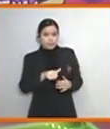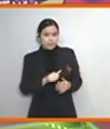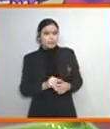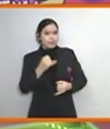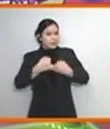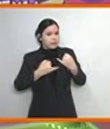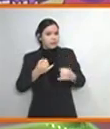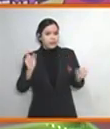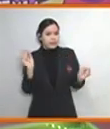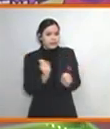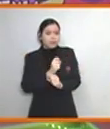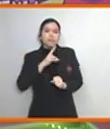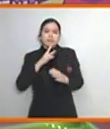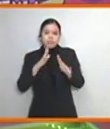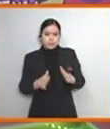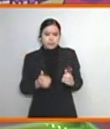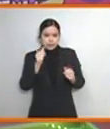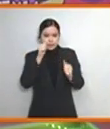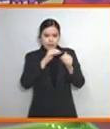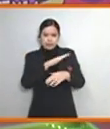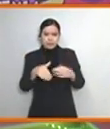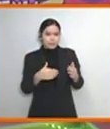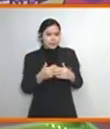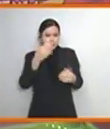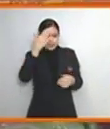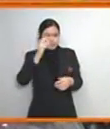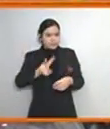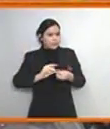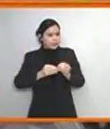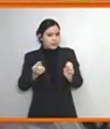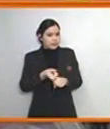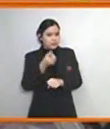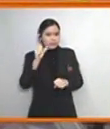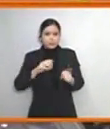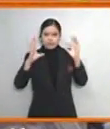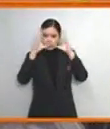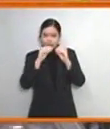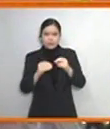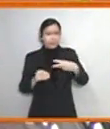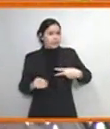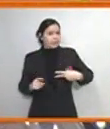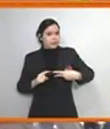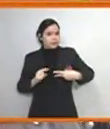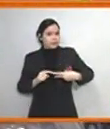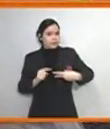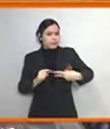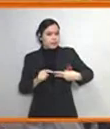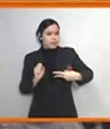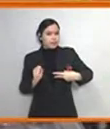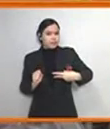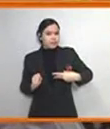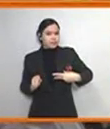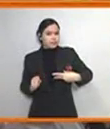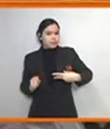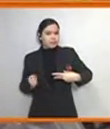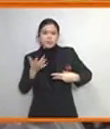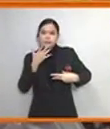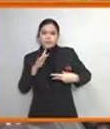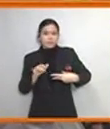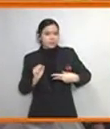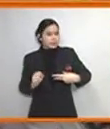Catracho. Atentos porque se vienen los dos números favorecidos para esta noche. Primer número ganador y su primer dígito.